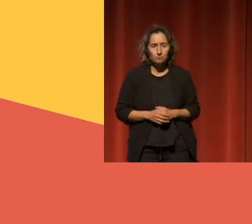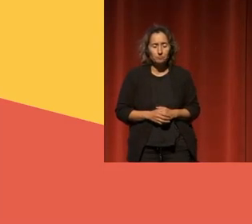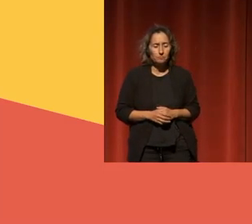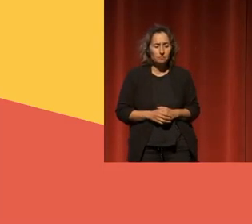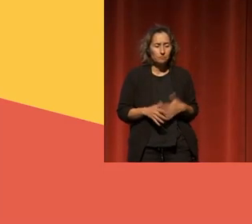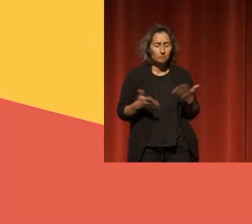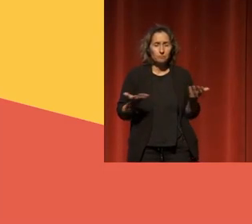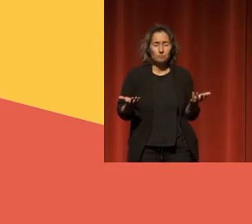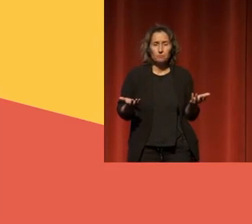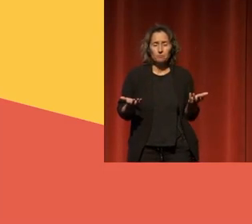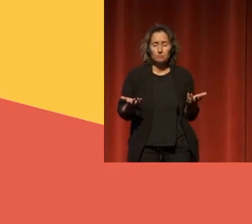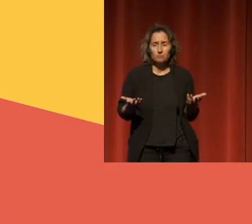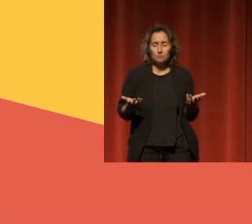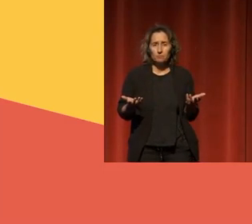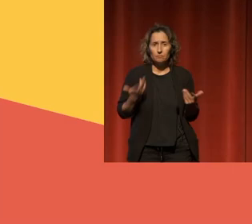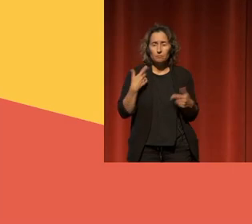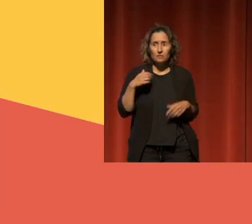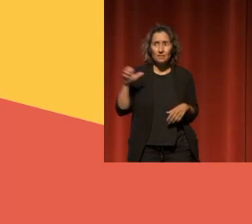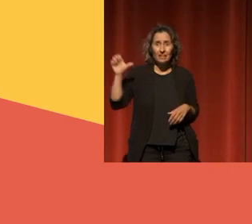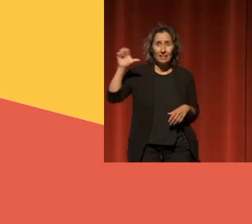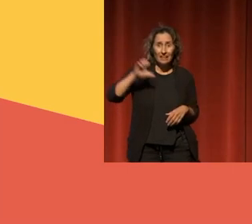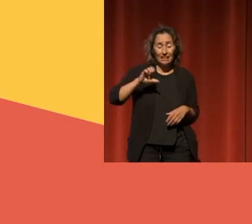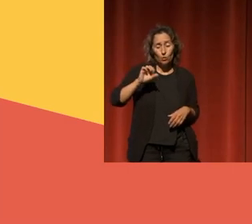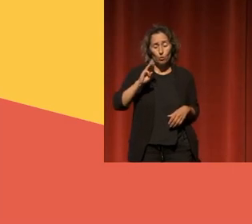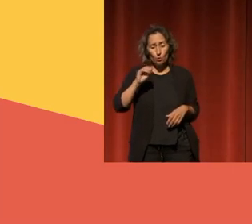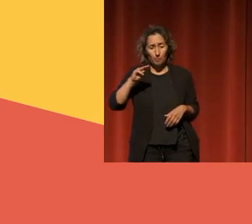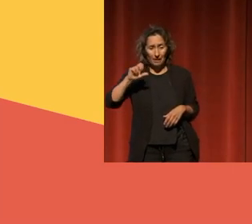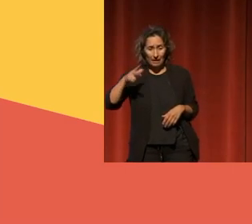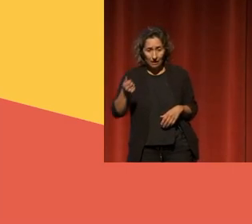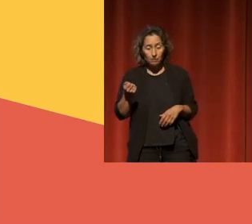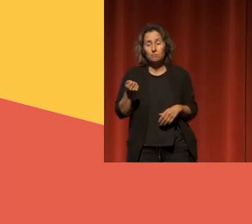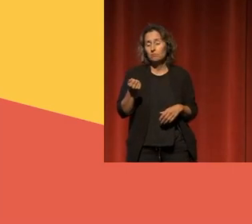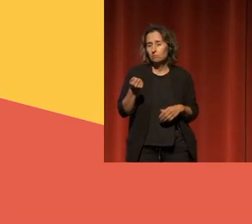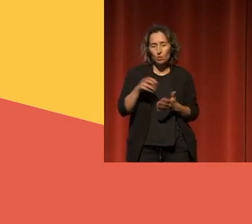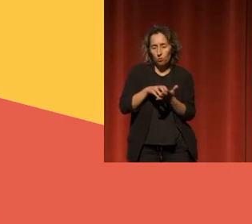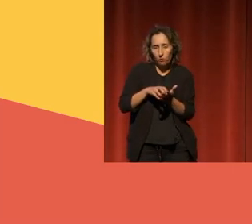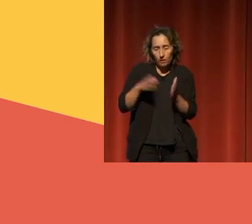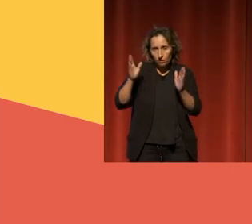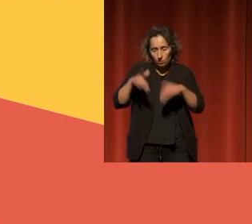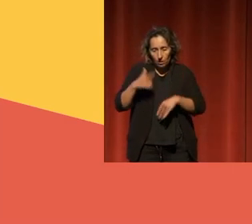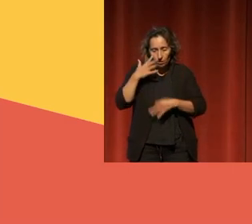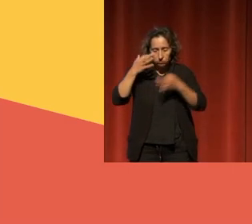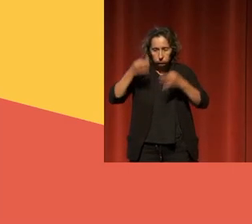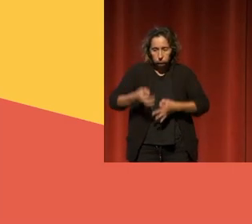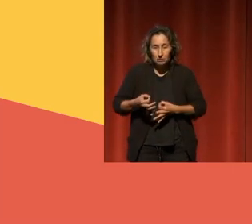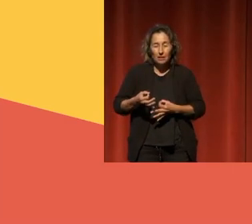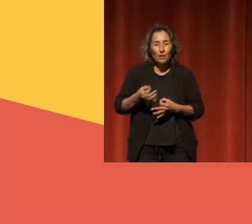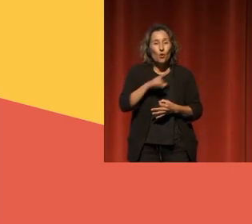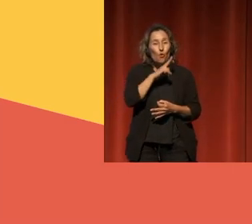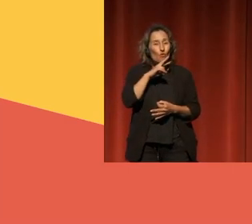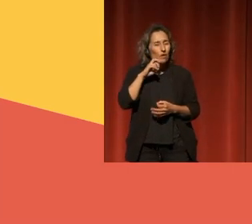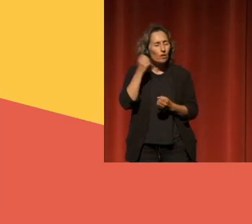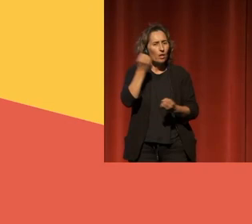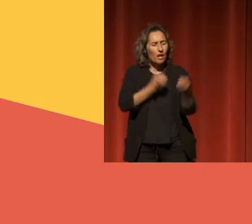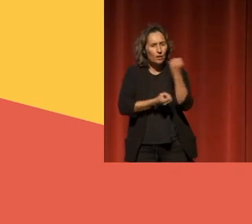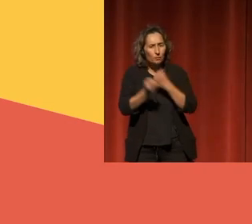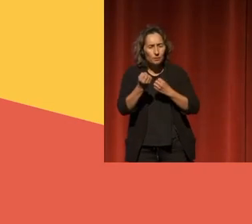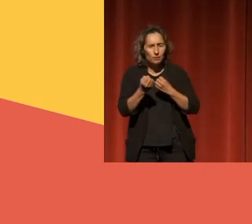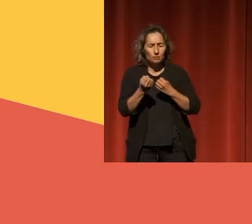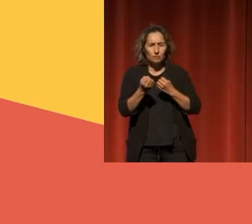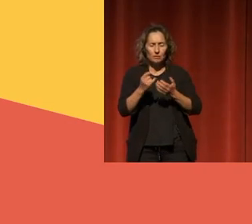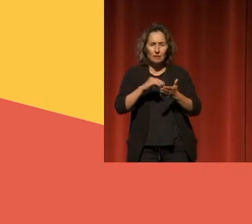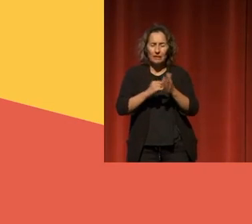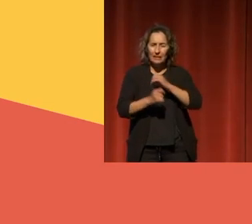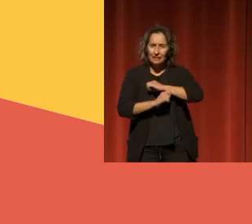ya del éxito de europeana Y si alguien dudaba del valor económico y estratégico que podía